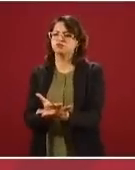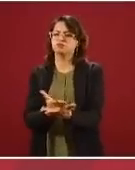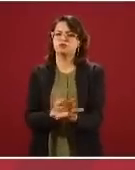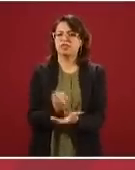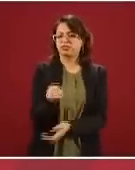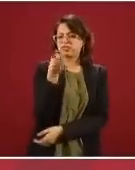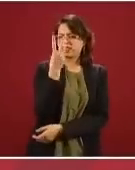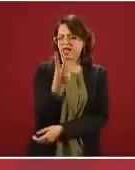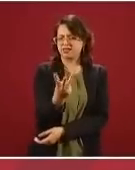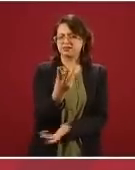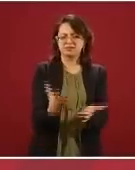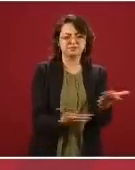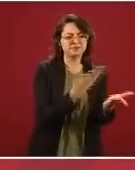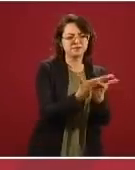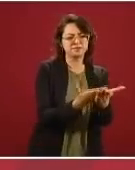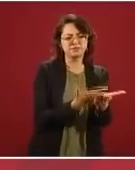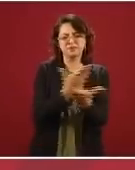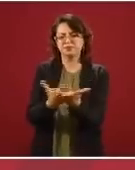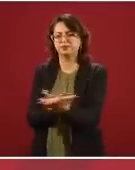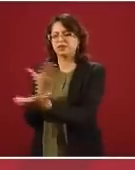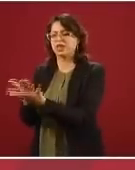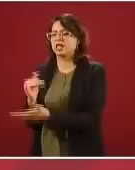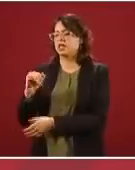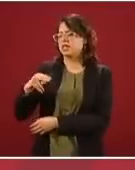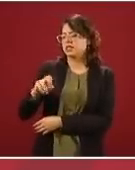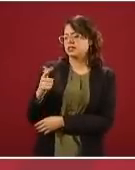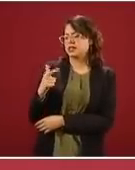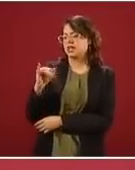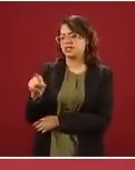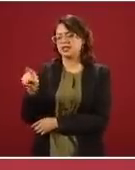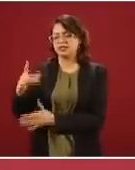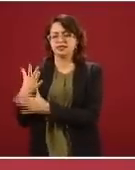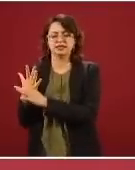que pasa por el INEGI,